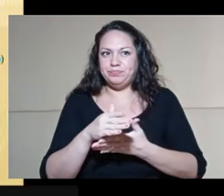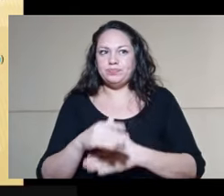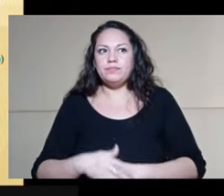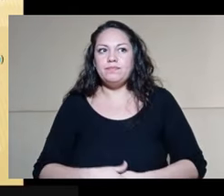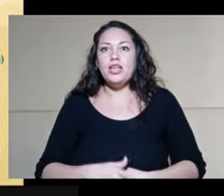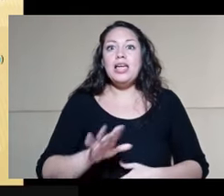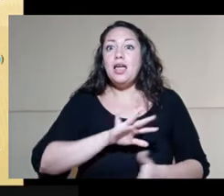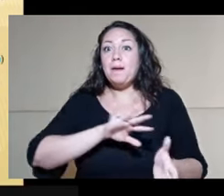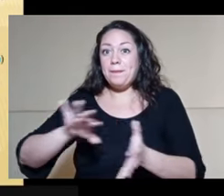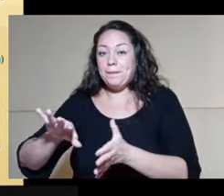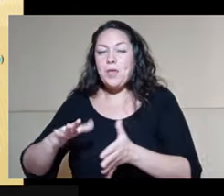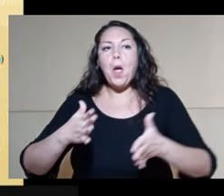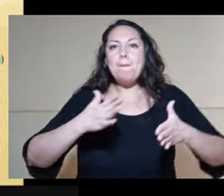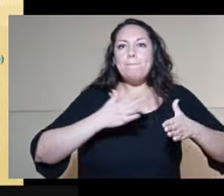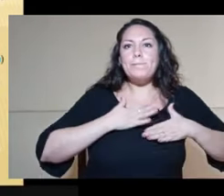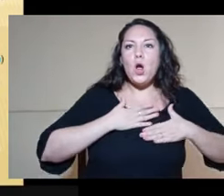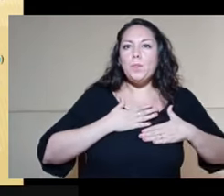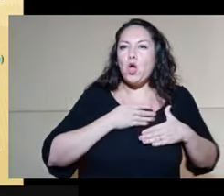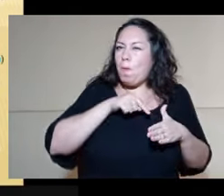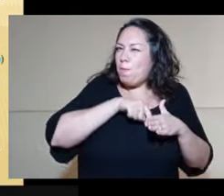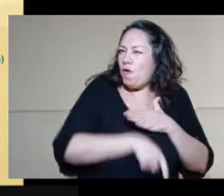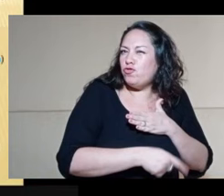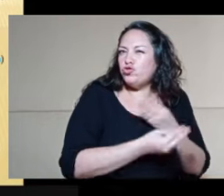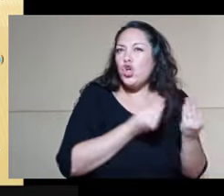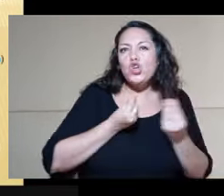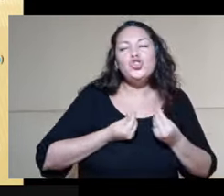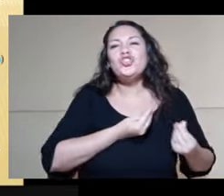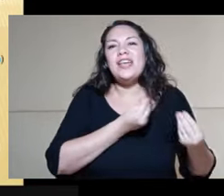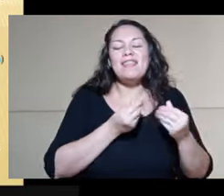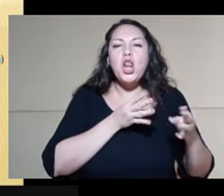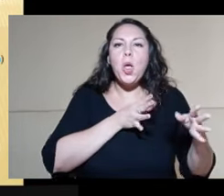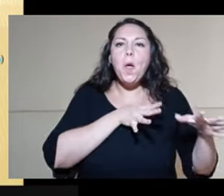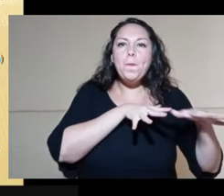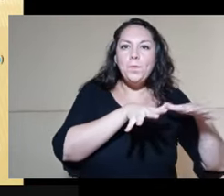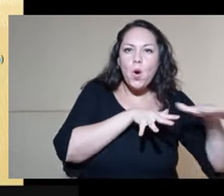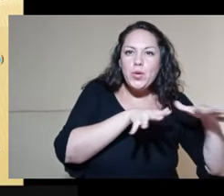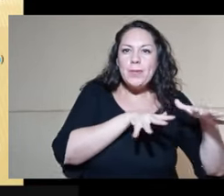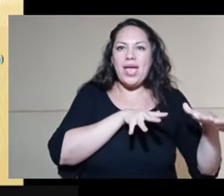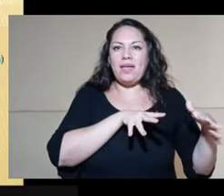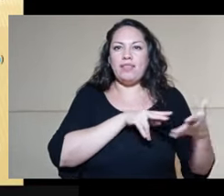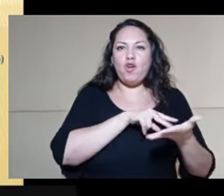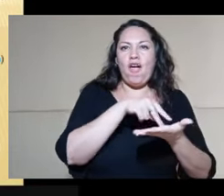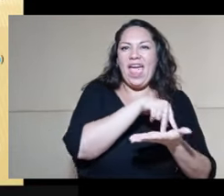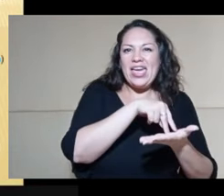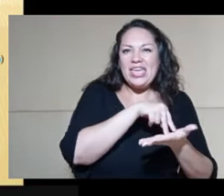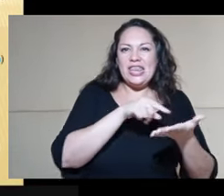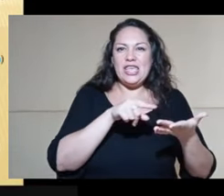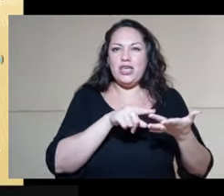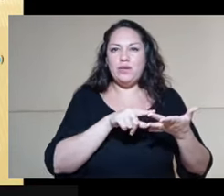discriminativo. En cambio, las sensaciones propioceptivas, ¿sí?, que son las más profundas, que las que vimos recién, del movimiento,